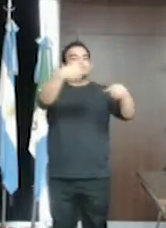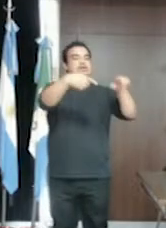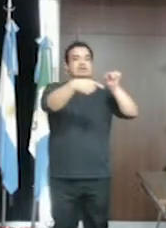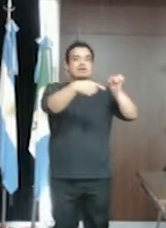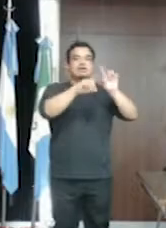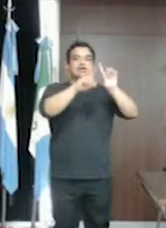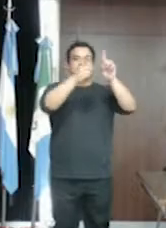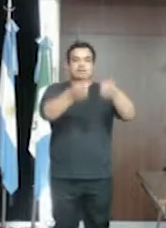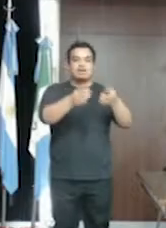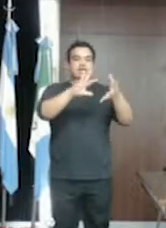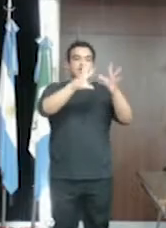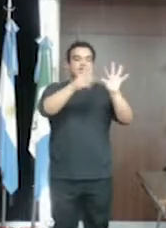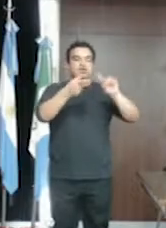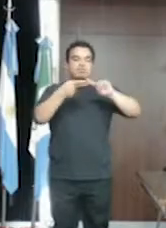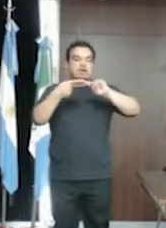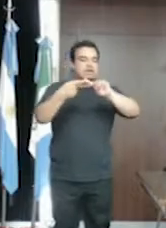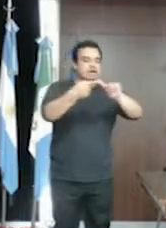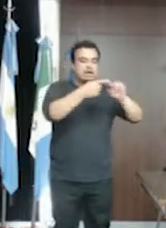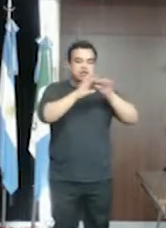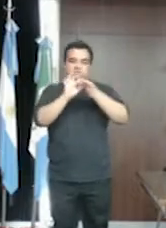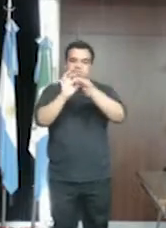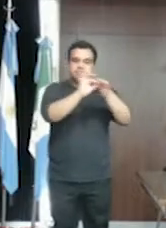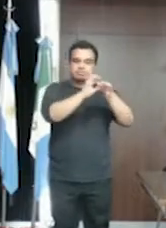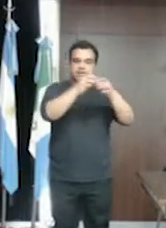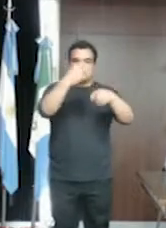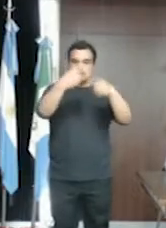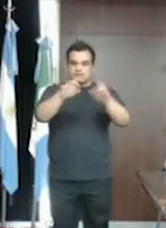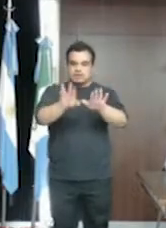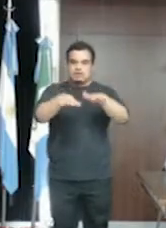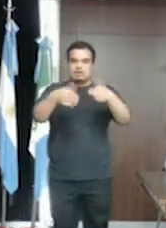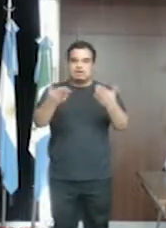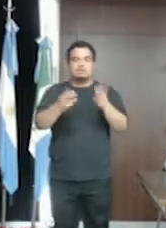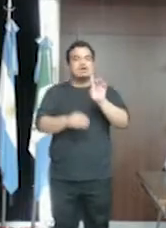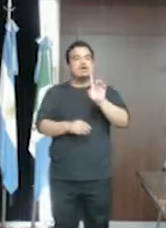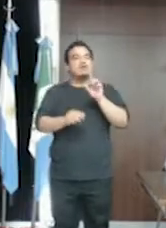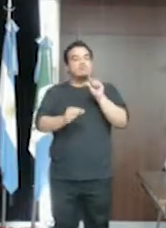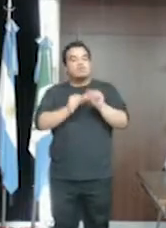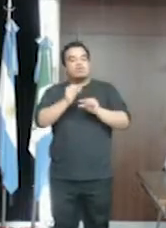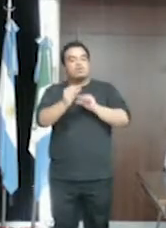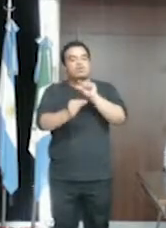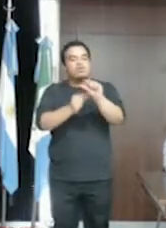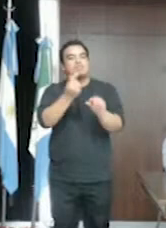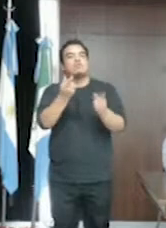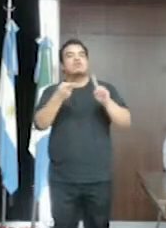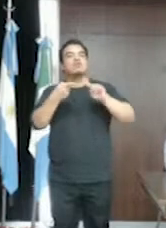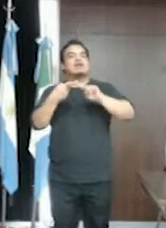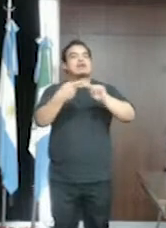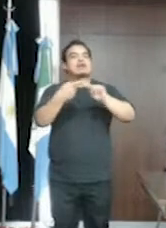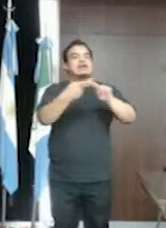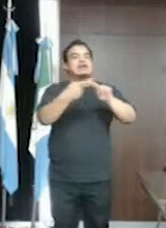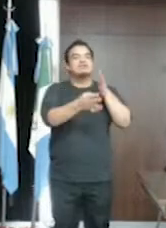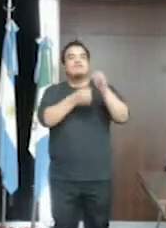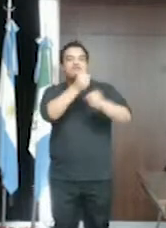múltiples conexiones. A medida que las conexiones se van